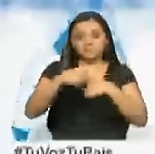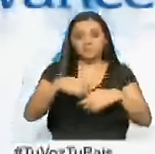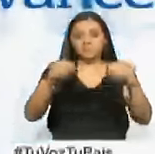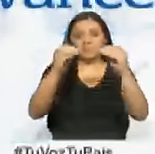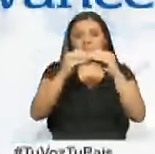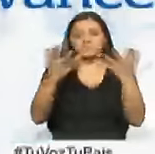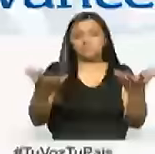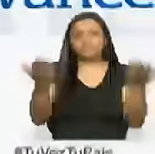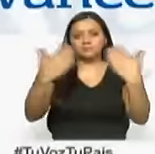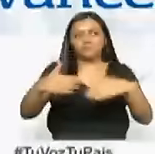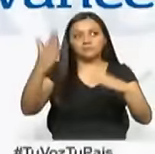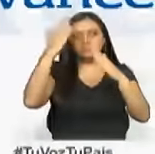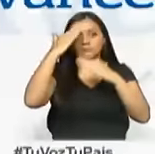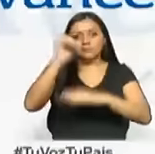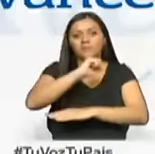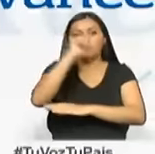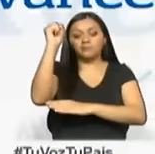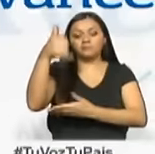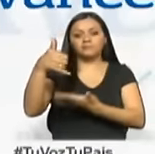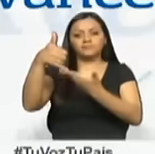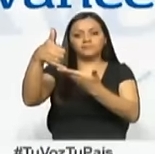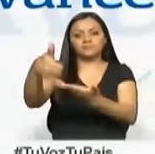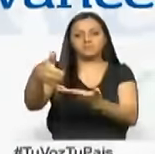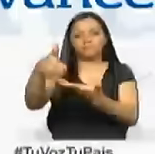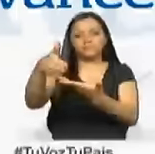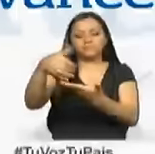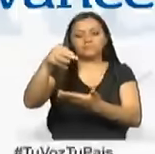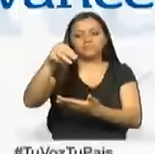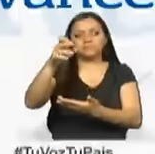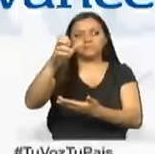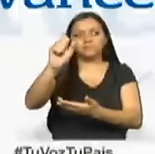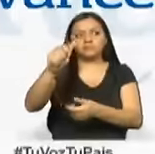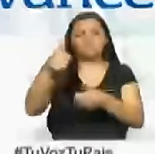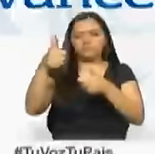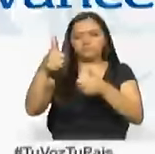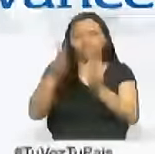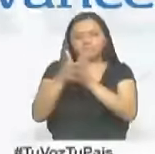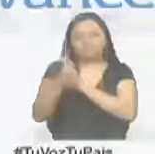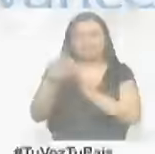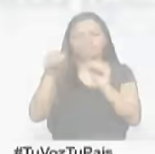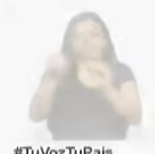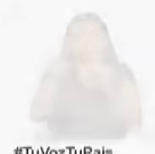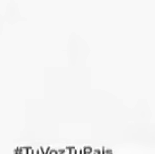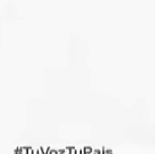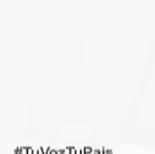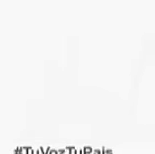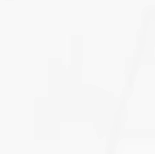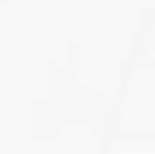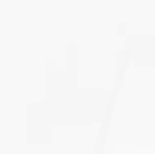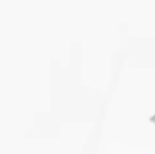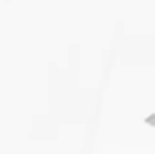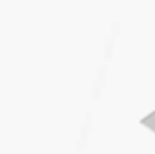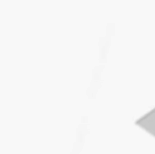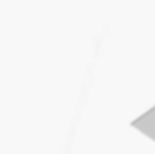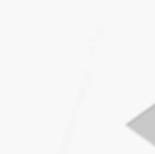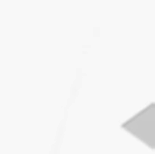regresemos, conozca a los ganadores del premio Matilde Hidalgo, que reconoce la excelencia educativa.